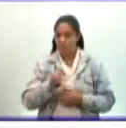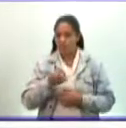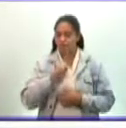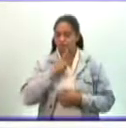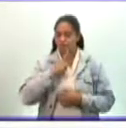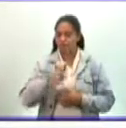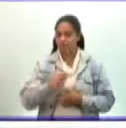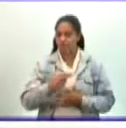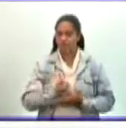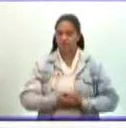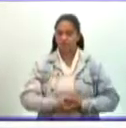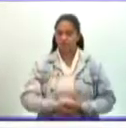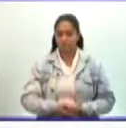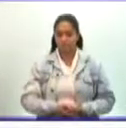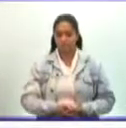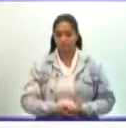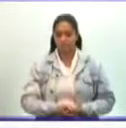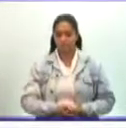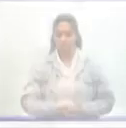tu respuesta.